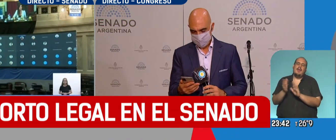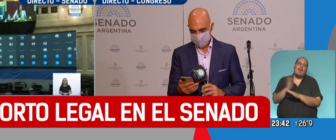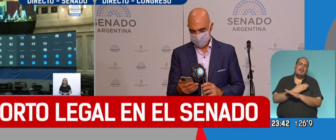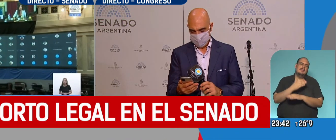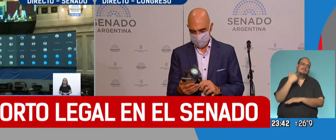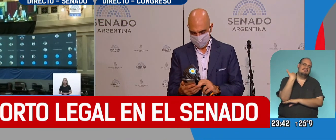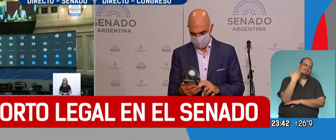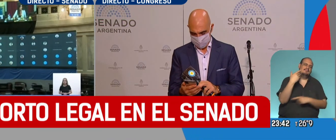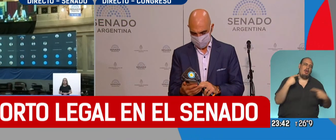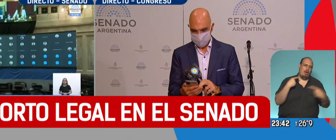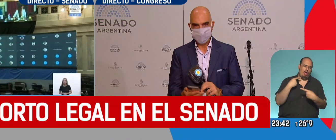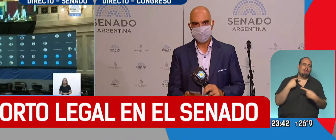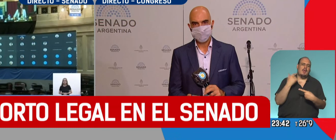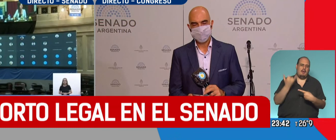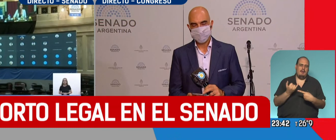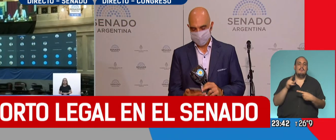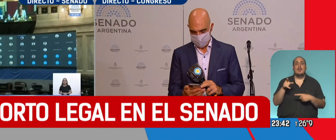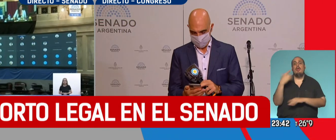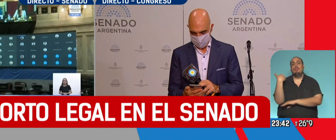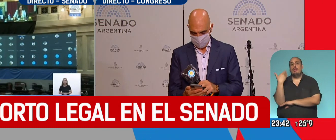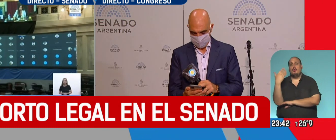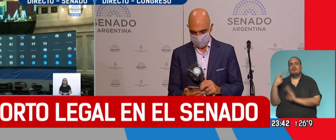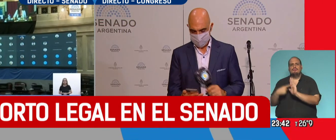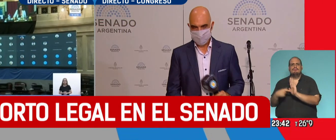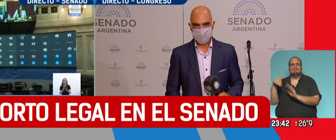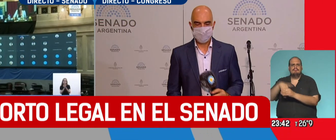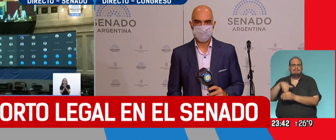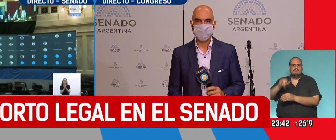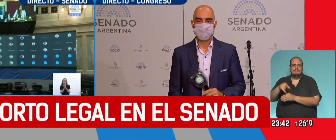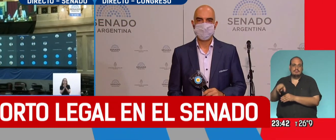pero lo cierto es que de los discursos que estuvieron a favor, probablemente fue uno de los